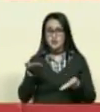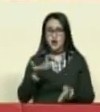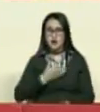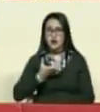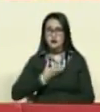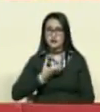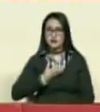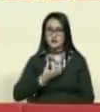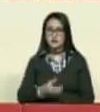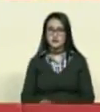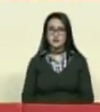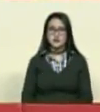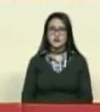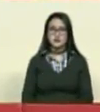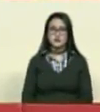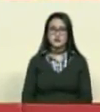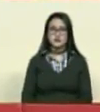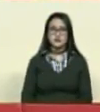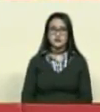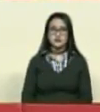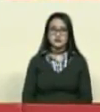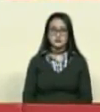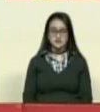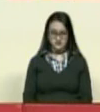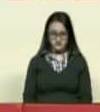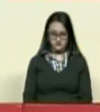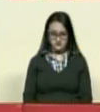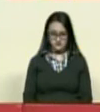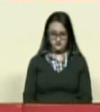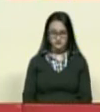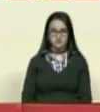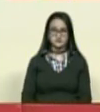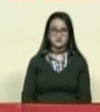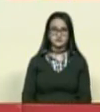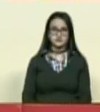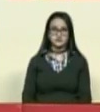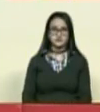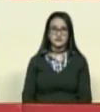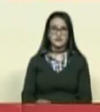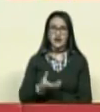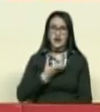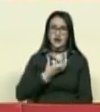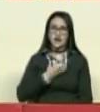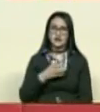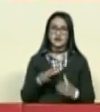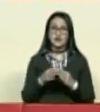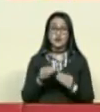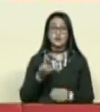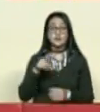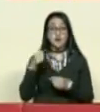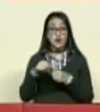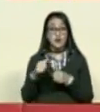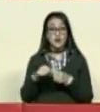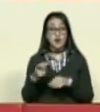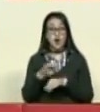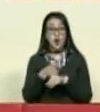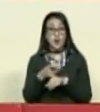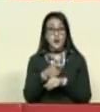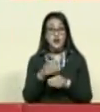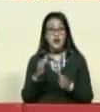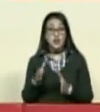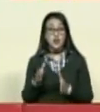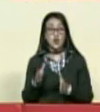candidatas para alcaldes y alcaldesas. Y en el Zulia para gobernador